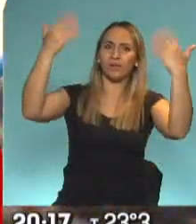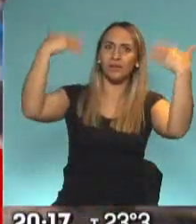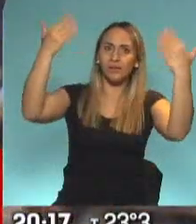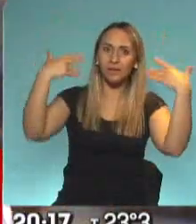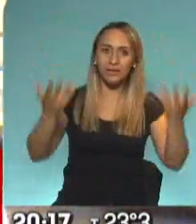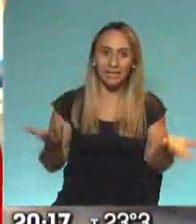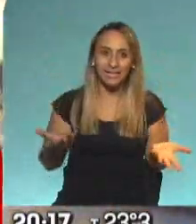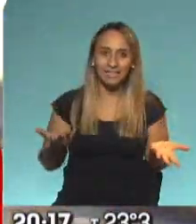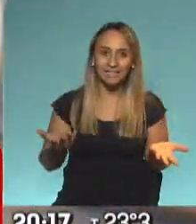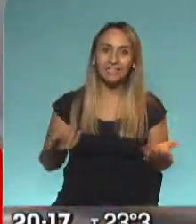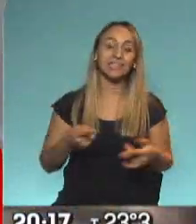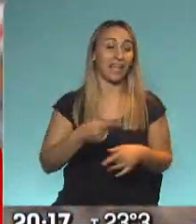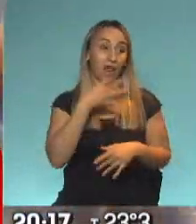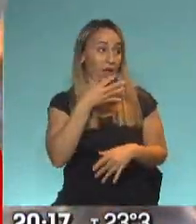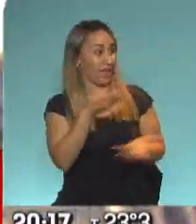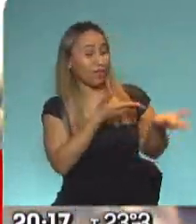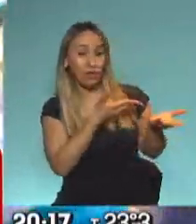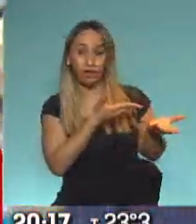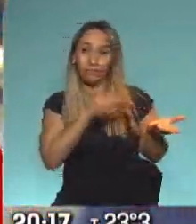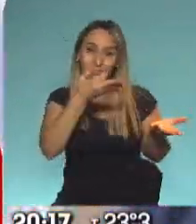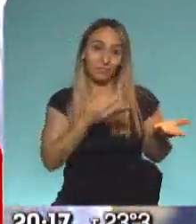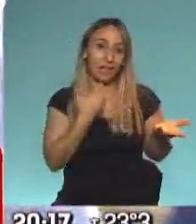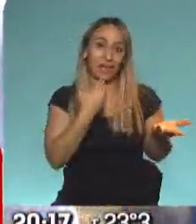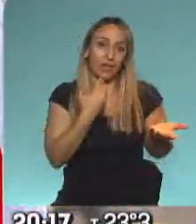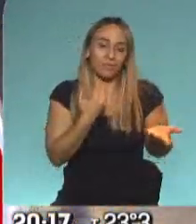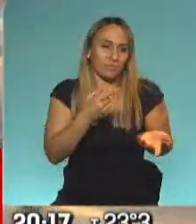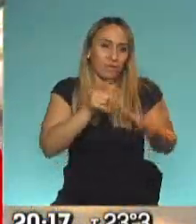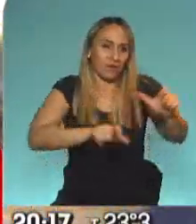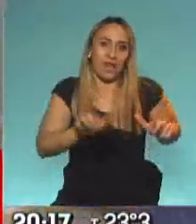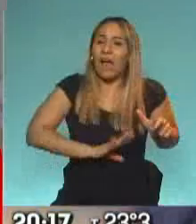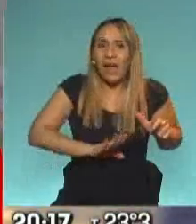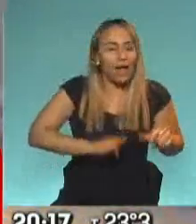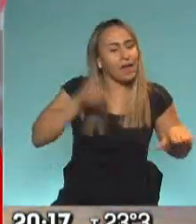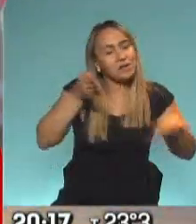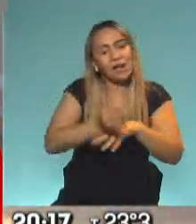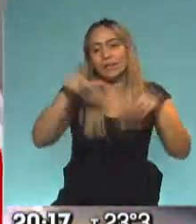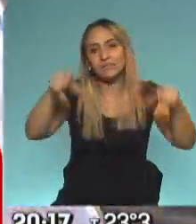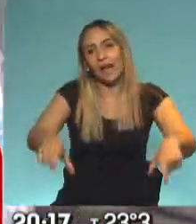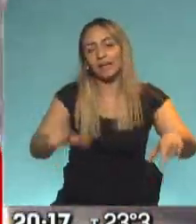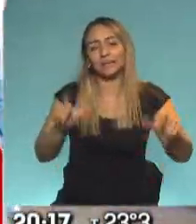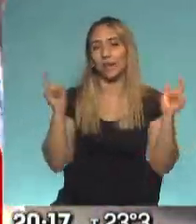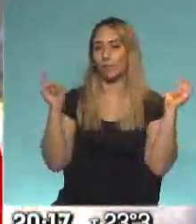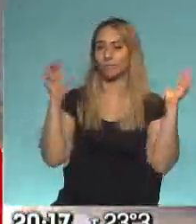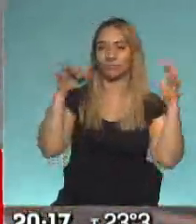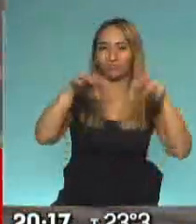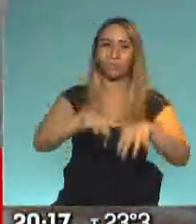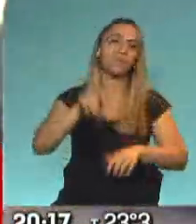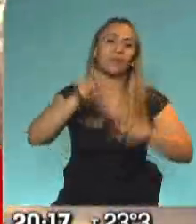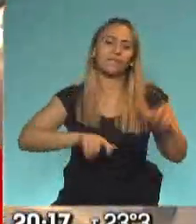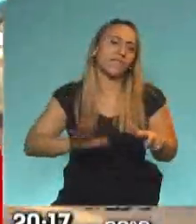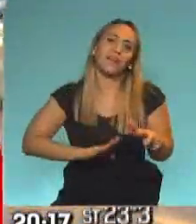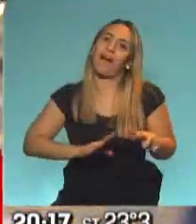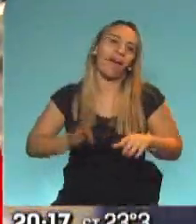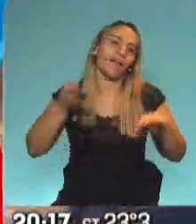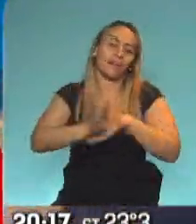concentrado. Y esto más que nada por la gana que tiene la gente de ir a la cancha, ¿no? La gana de la gente que tiene ir a ver a Racing.